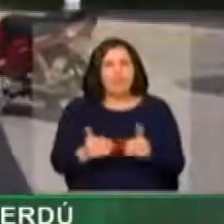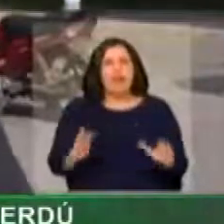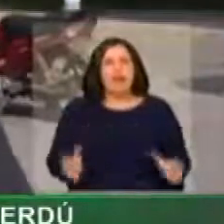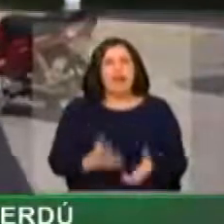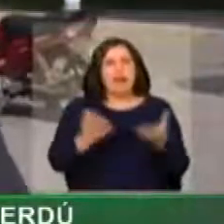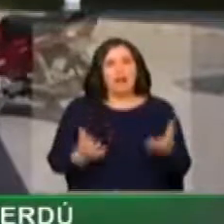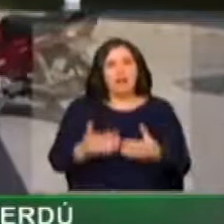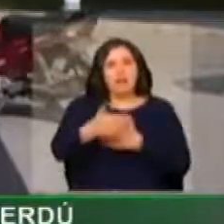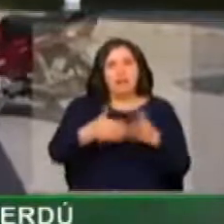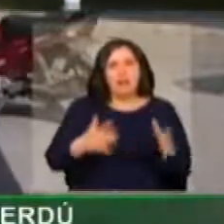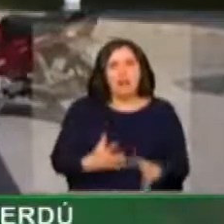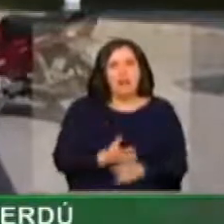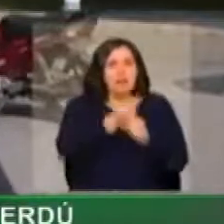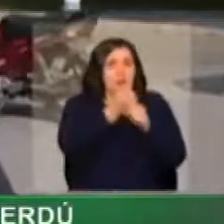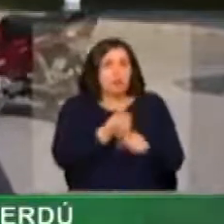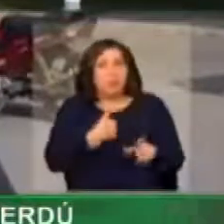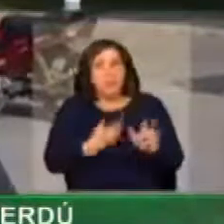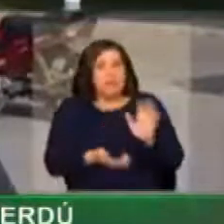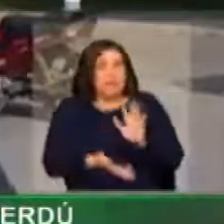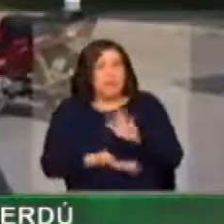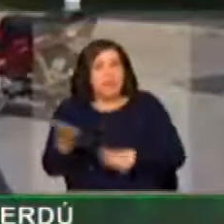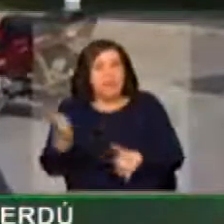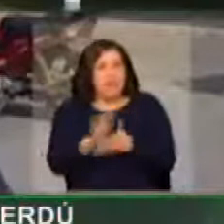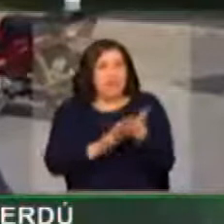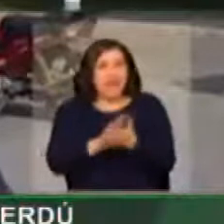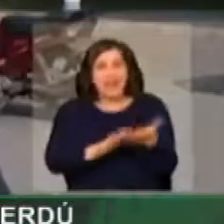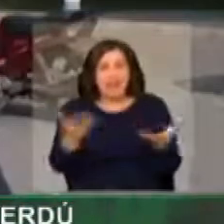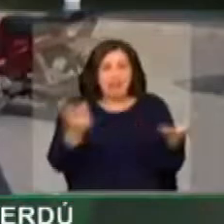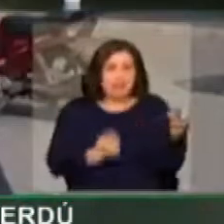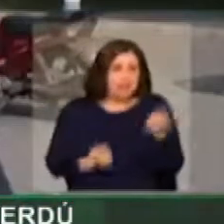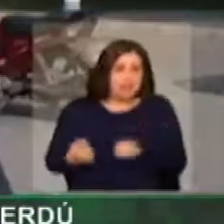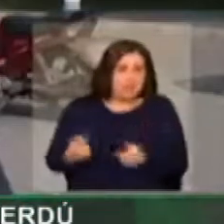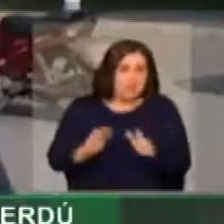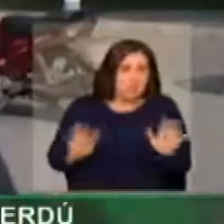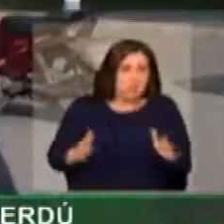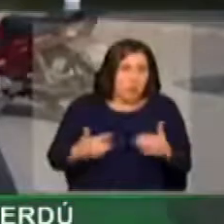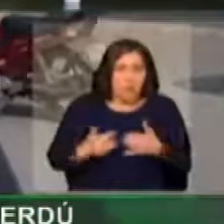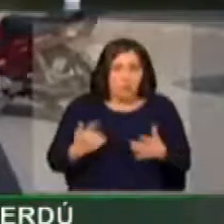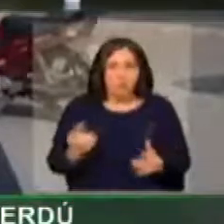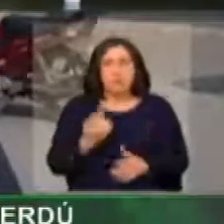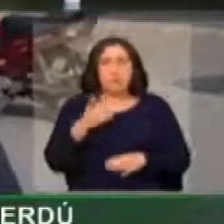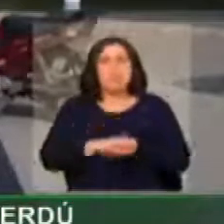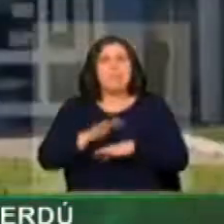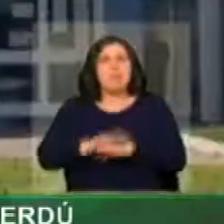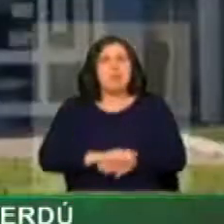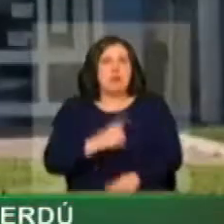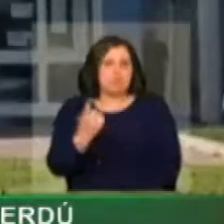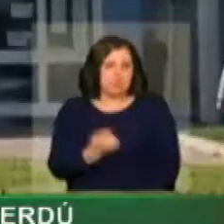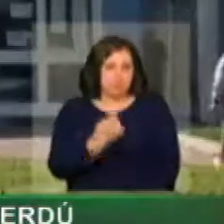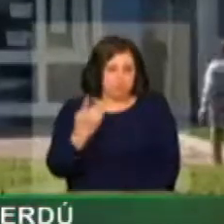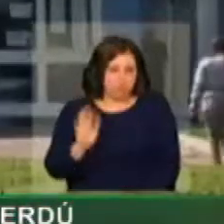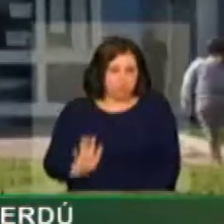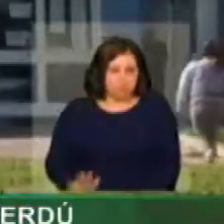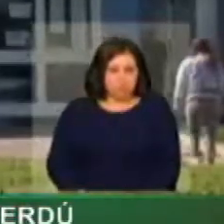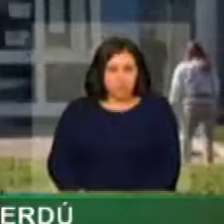una bolsita se fue, y que no tuvo la colaboración de nadie, que no implicaría a nadie también, que él es responsable de sus actos. Según